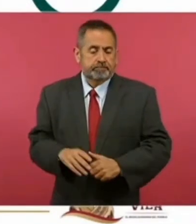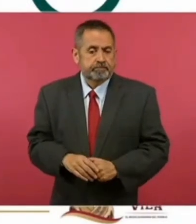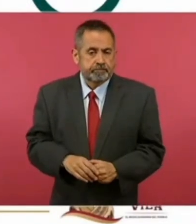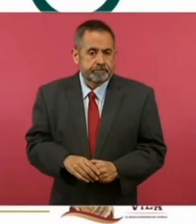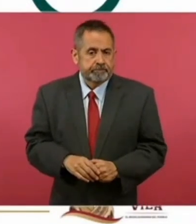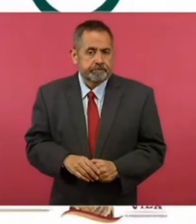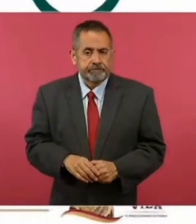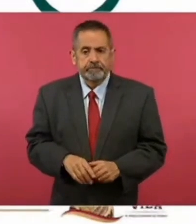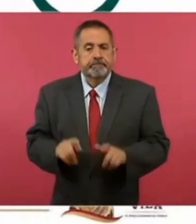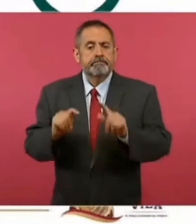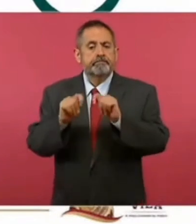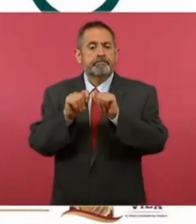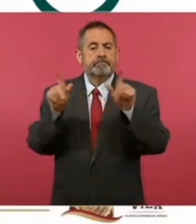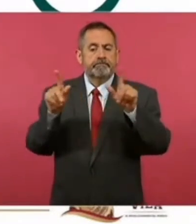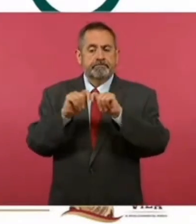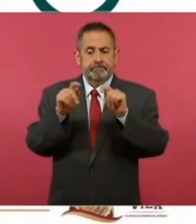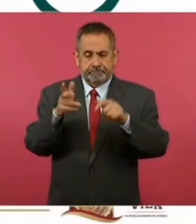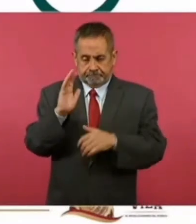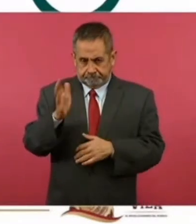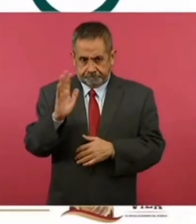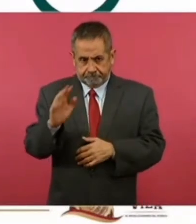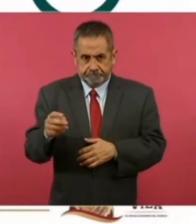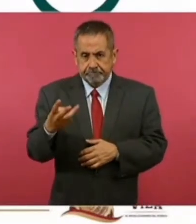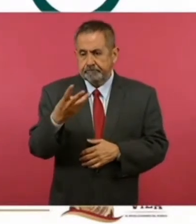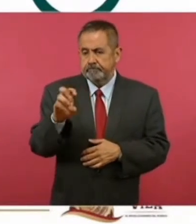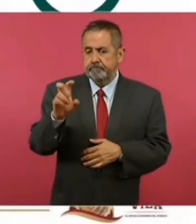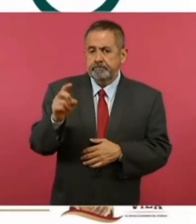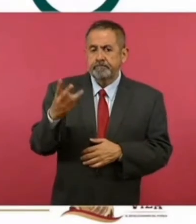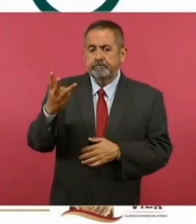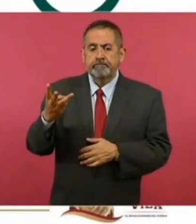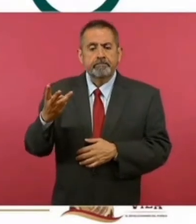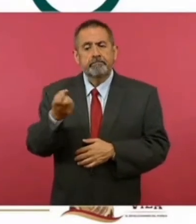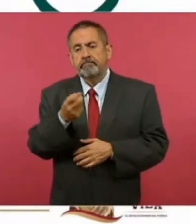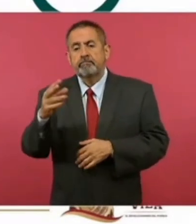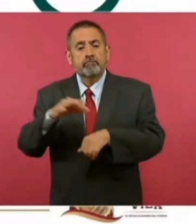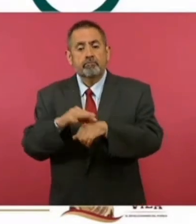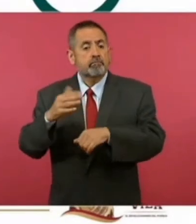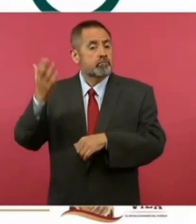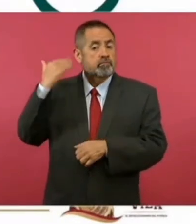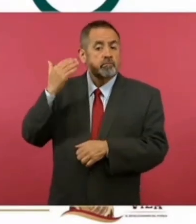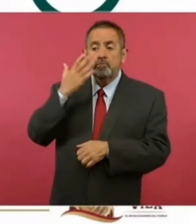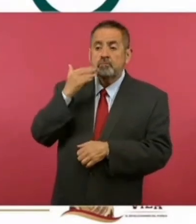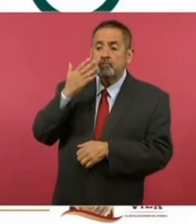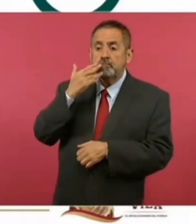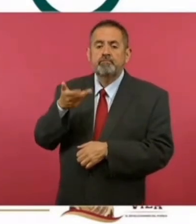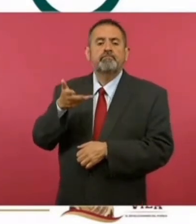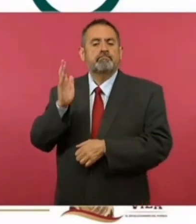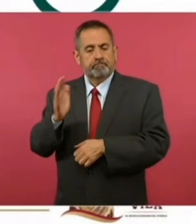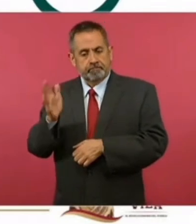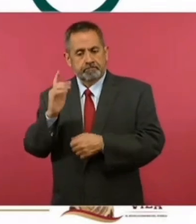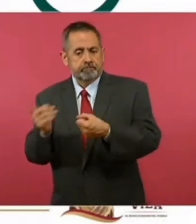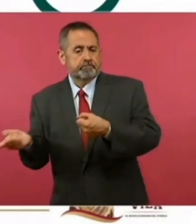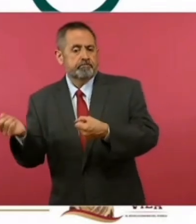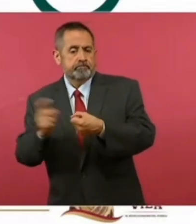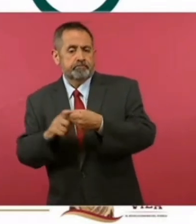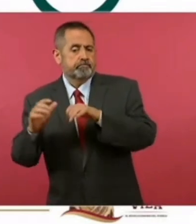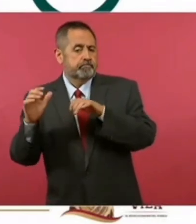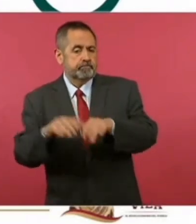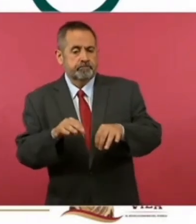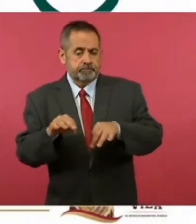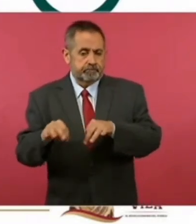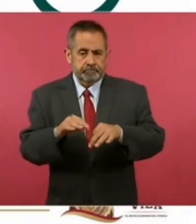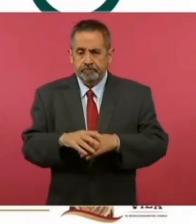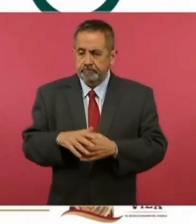Tlaxcala se han sumado 363 médicos especialistas que antes no había en el sistema de salud de Tlaxcala